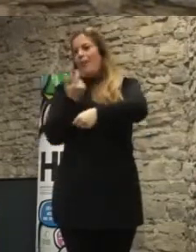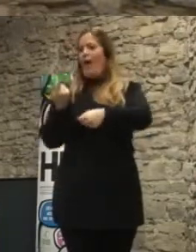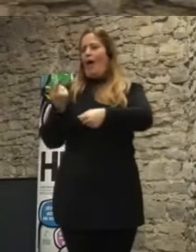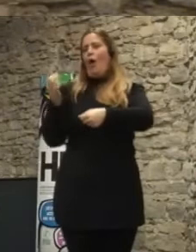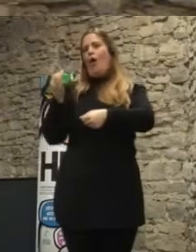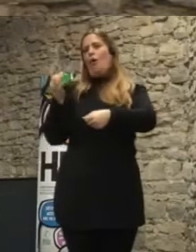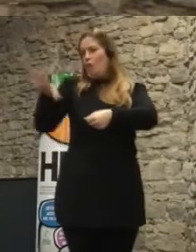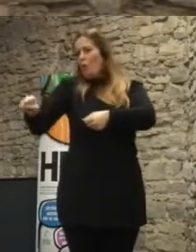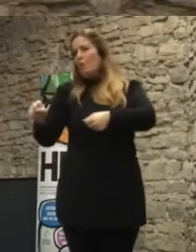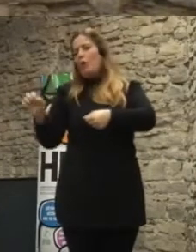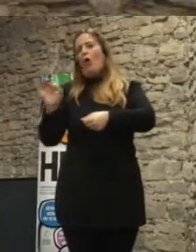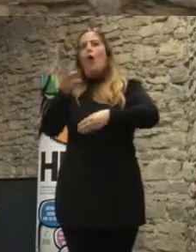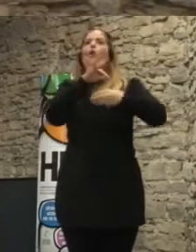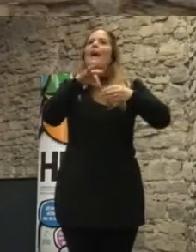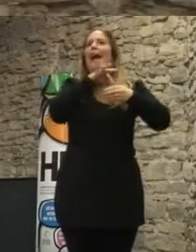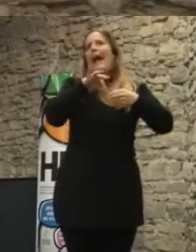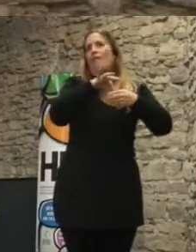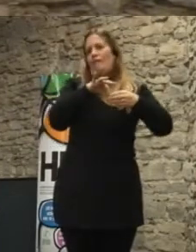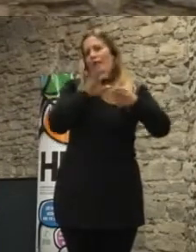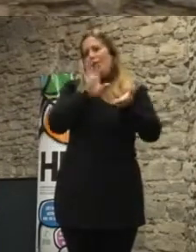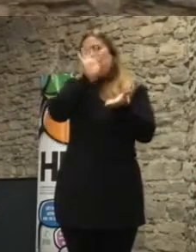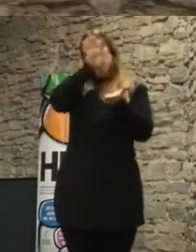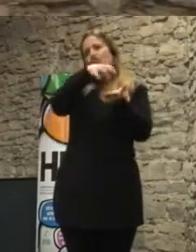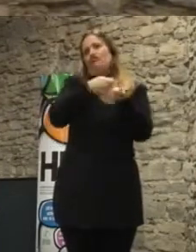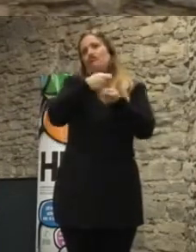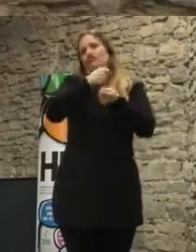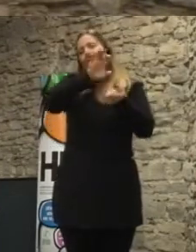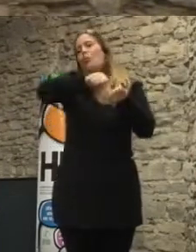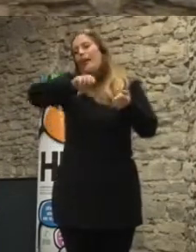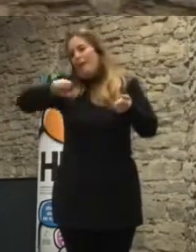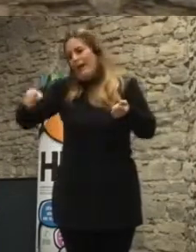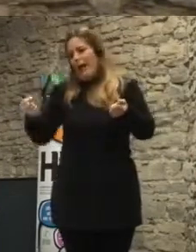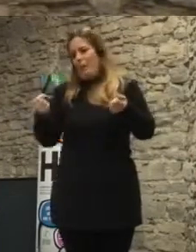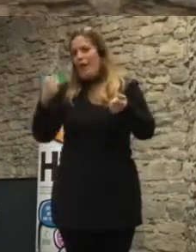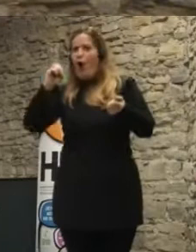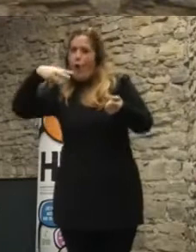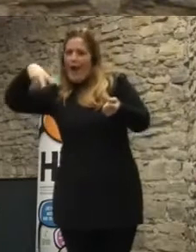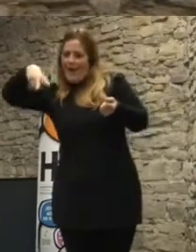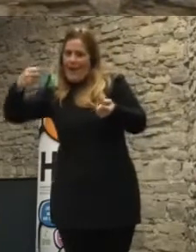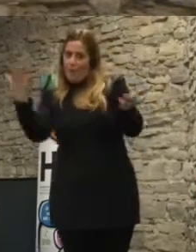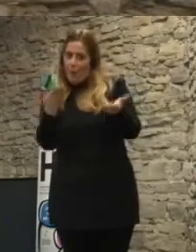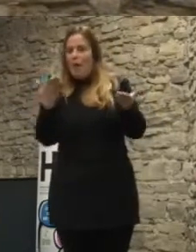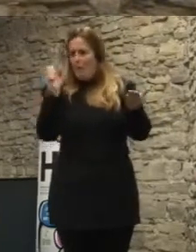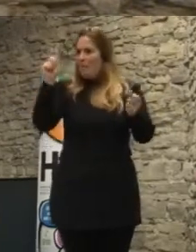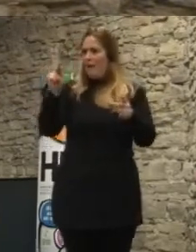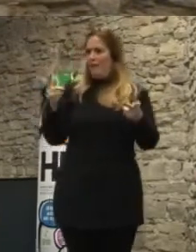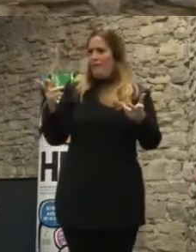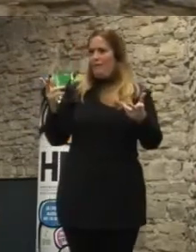supermercado que promueve tal organización no gubernamental, ¿no? Pero aumentan campañas,